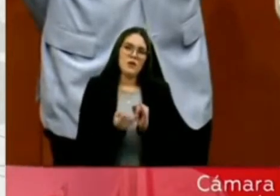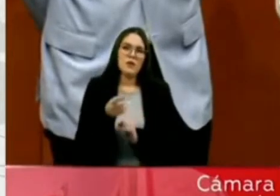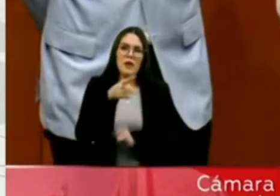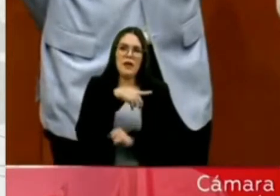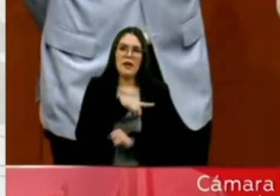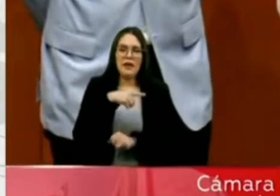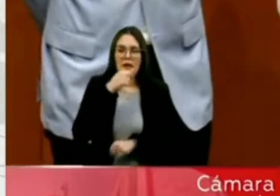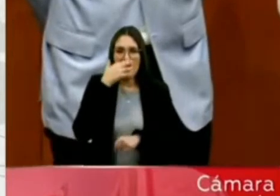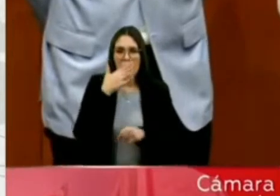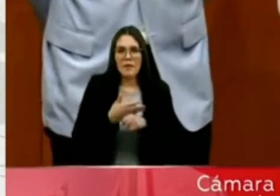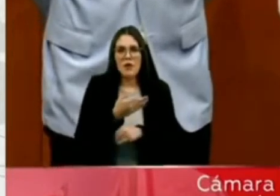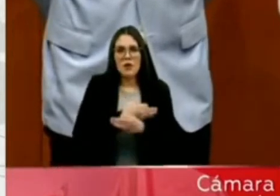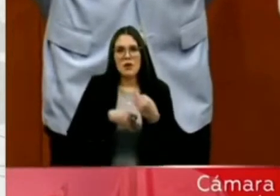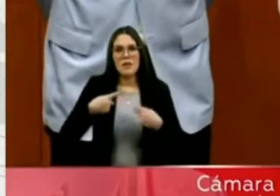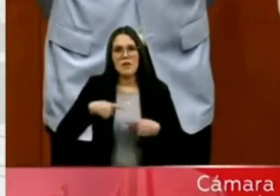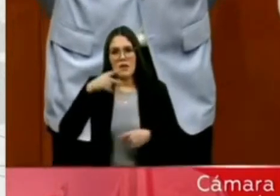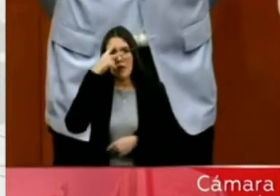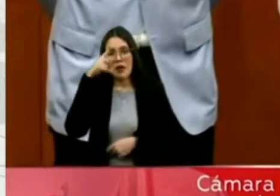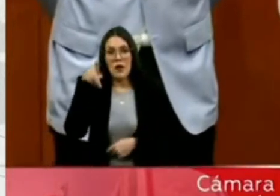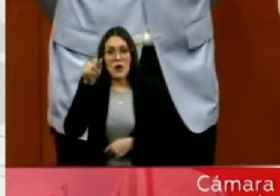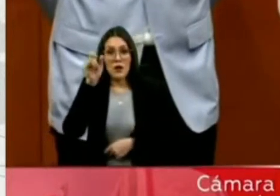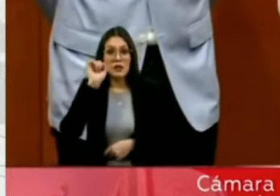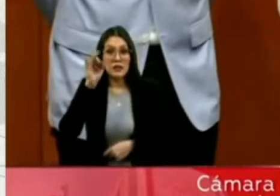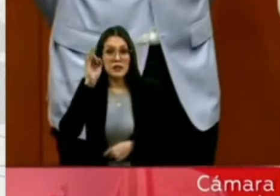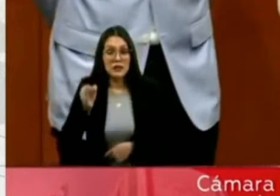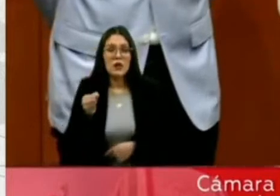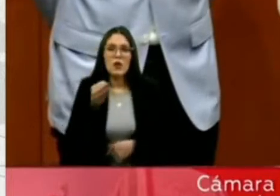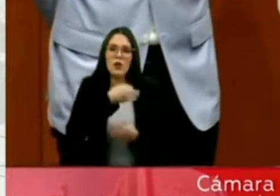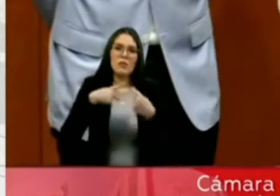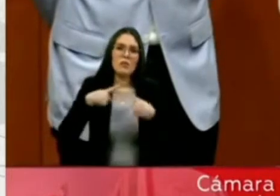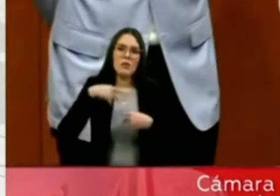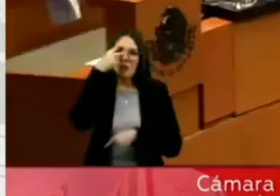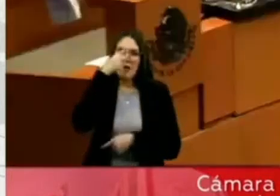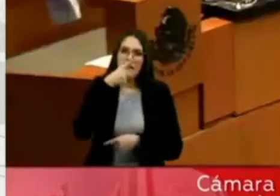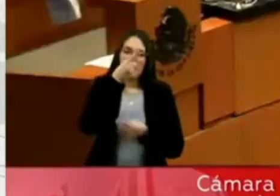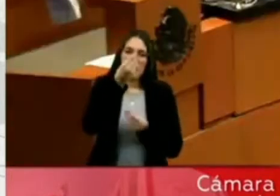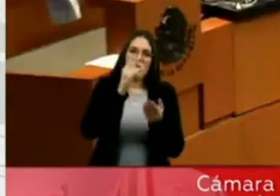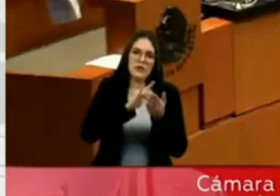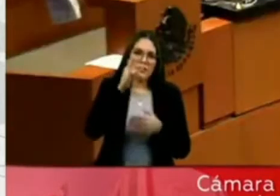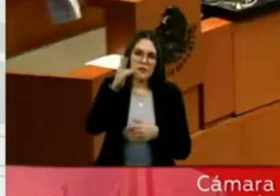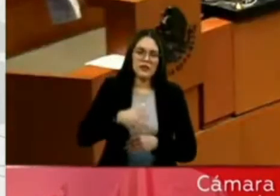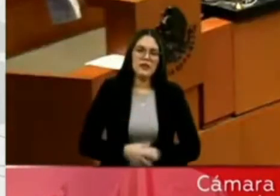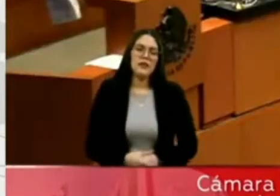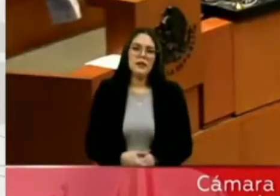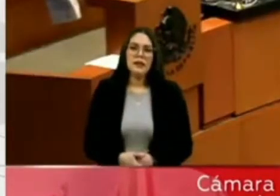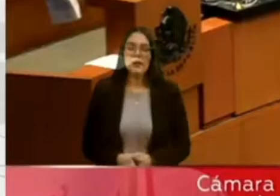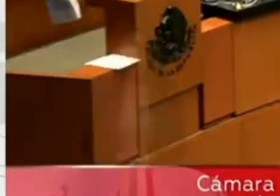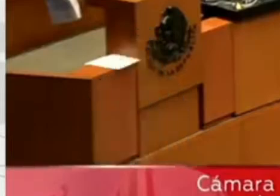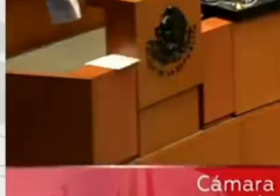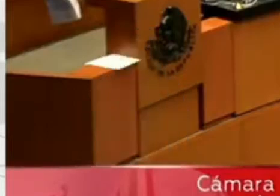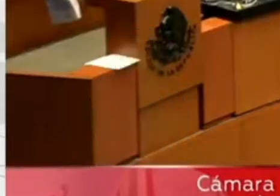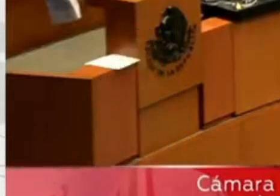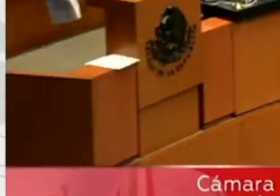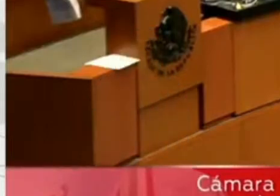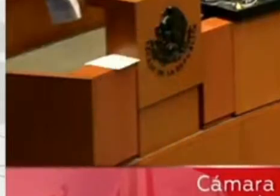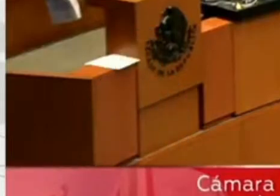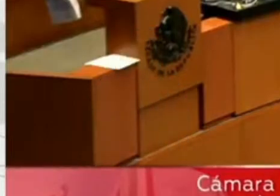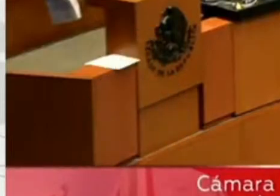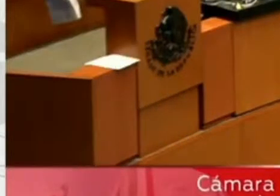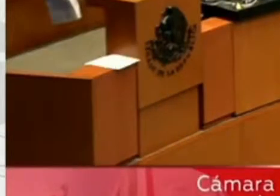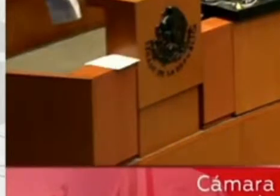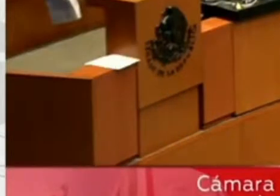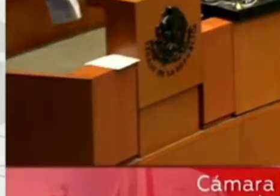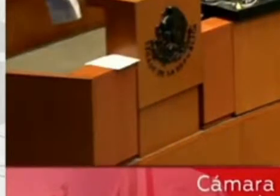responsabilidad, el pueblo de México se los va a agradecer. Primero, esta presidencia sostiene que no hay ninguna crisis